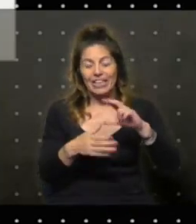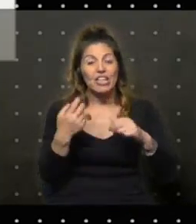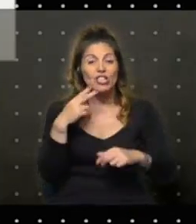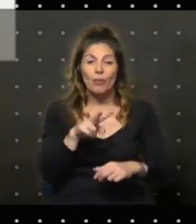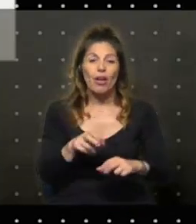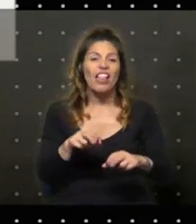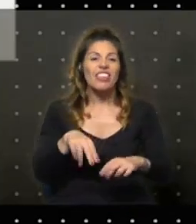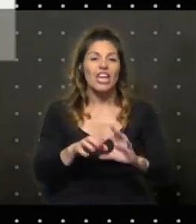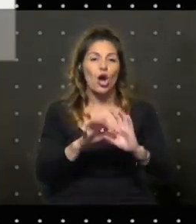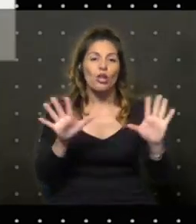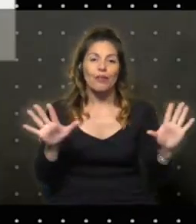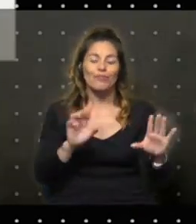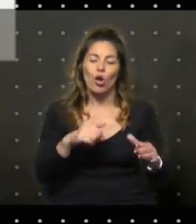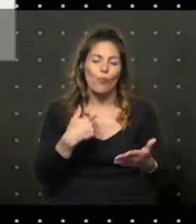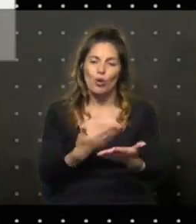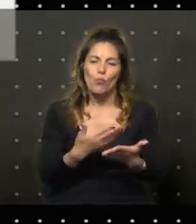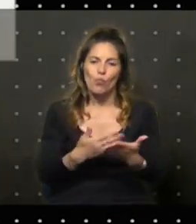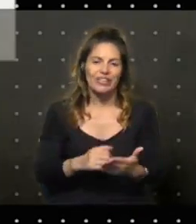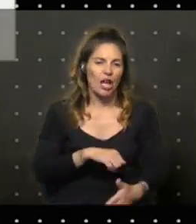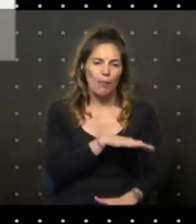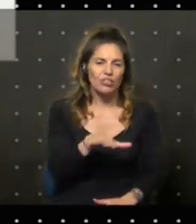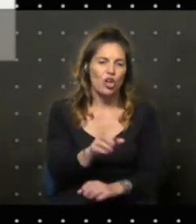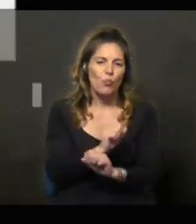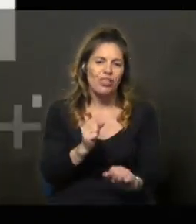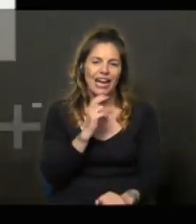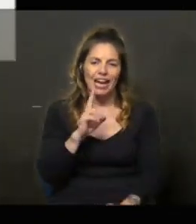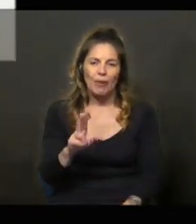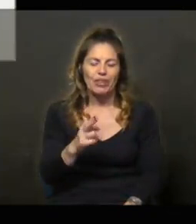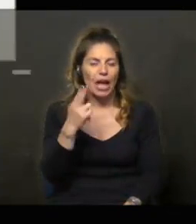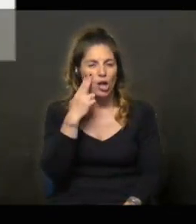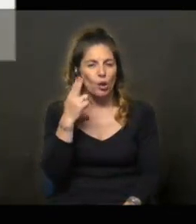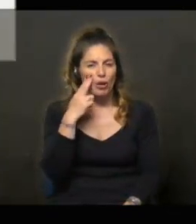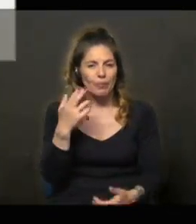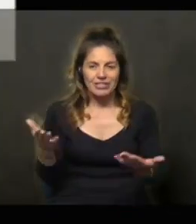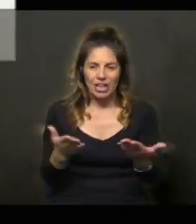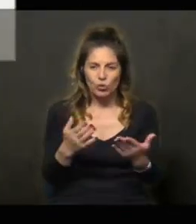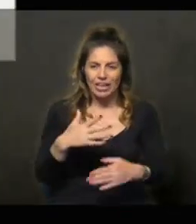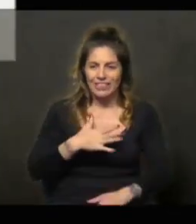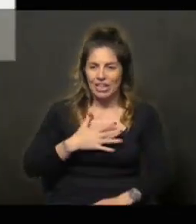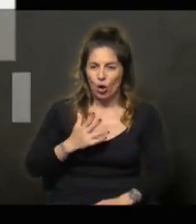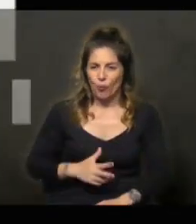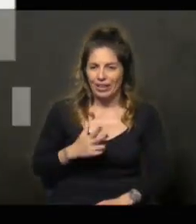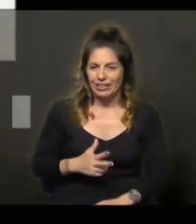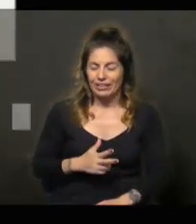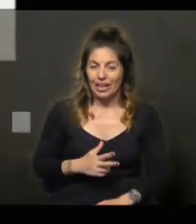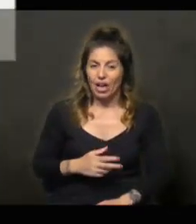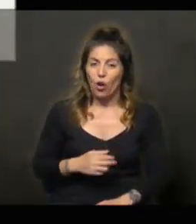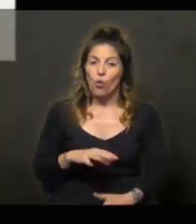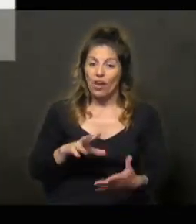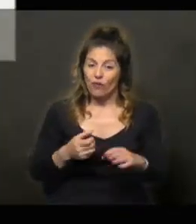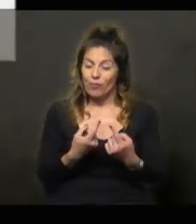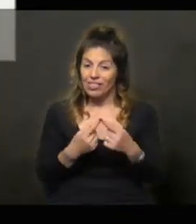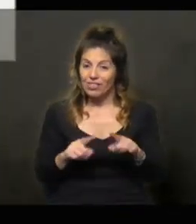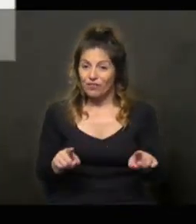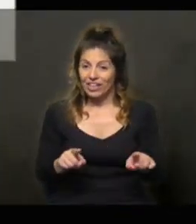neoliberalismo ya no tiene propuesta para la sociedad no puede responder a los problemas actuales de la humanidad Álvaro un tono bastante diferente